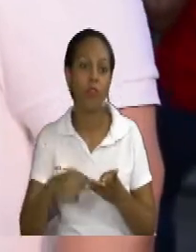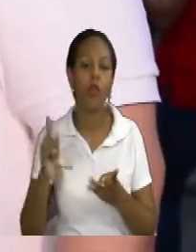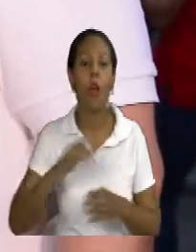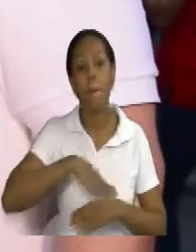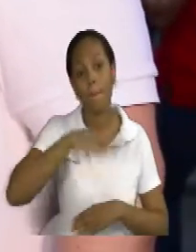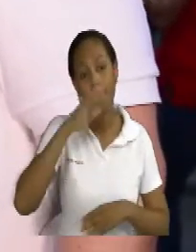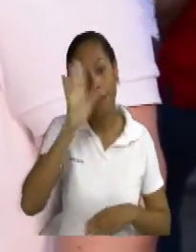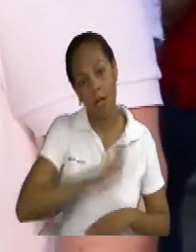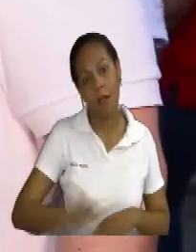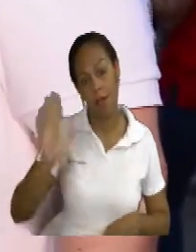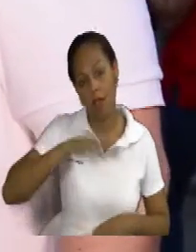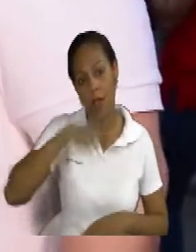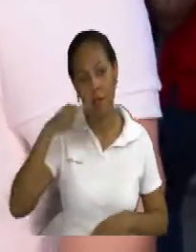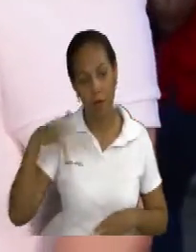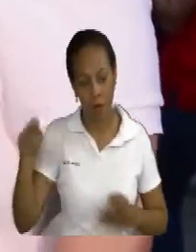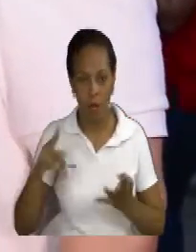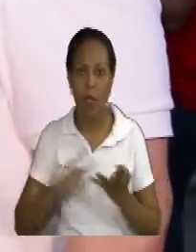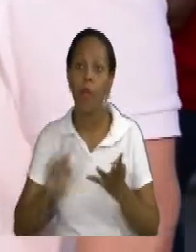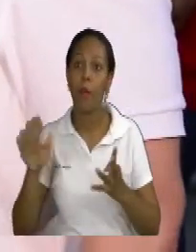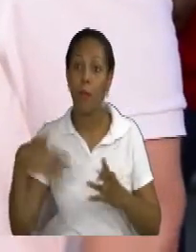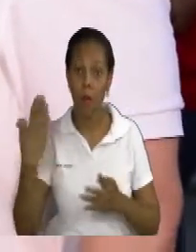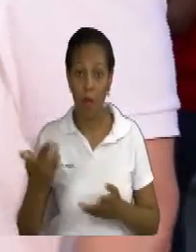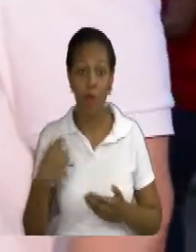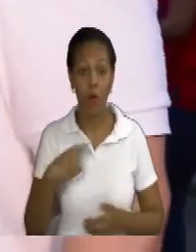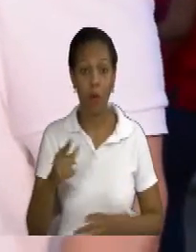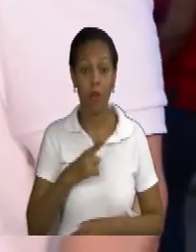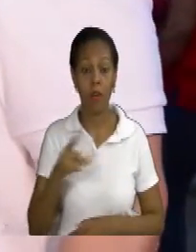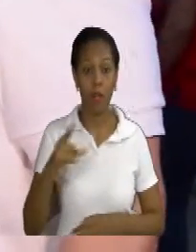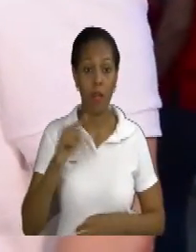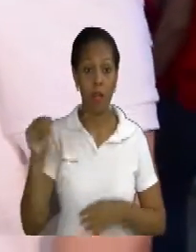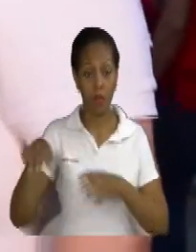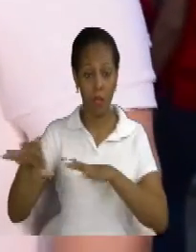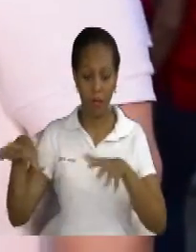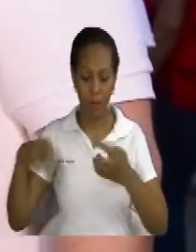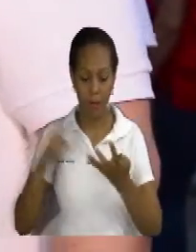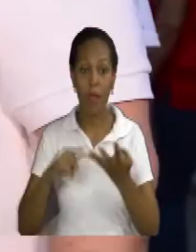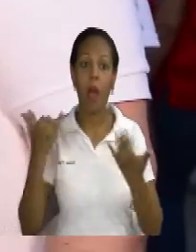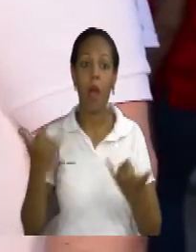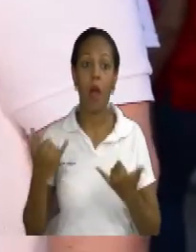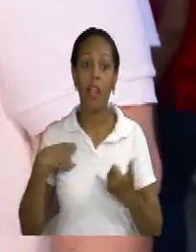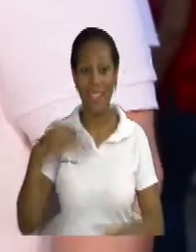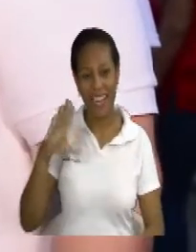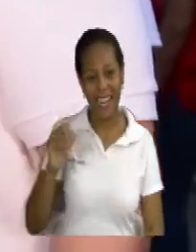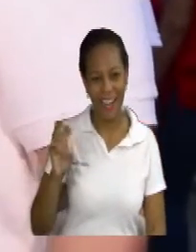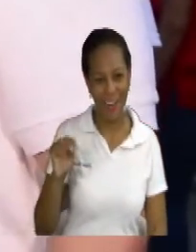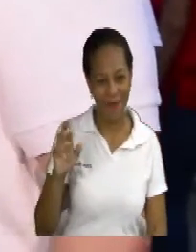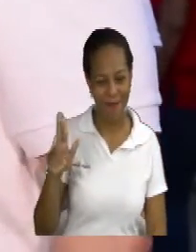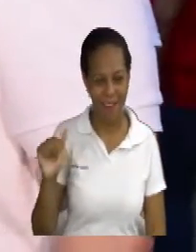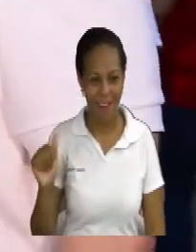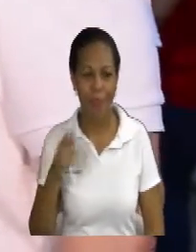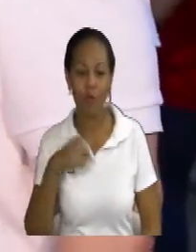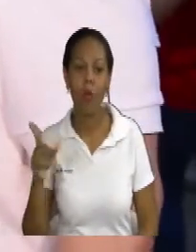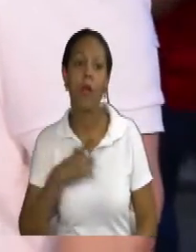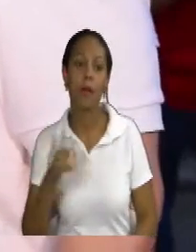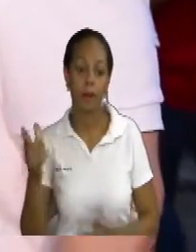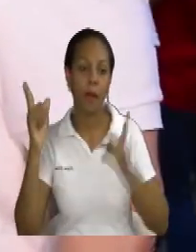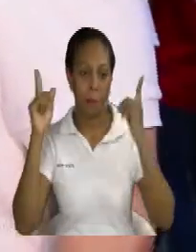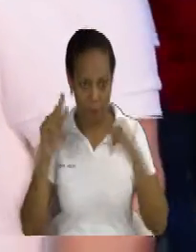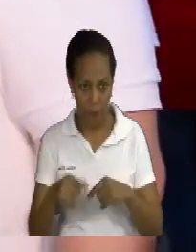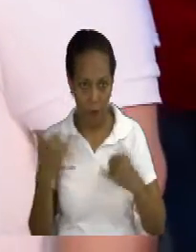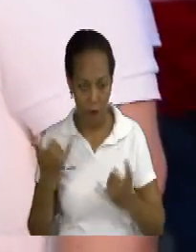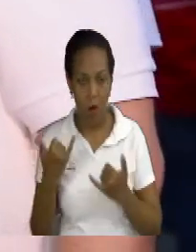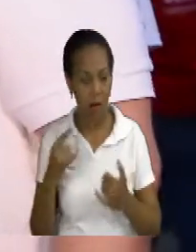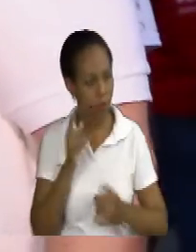Antioquia, presidente de la Asamblea, hoy representante a la Cámara, y con todos estos amigos de Yondó estamos construyendo un